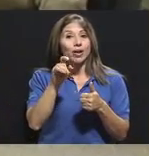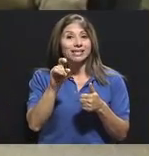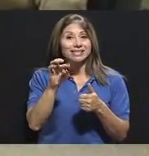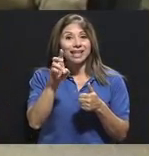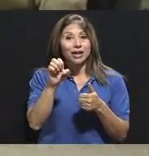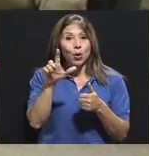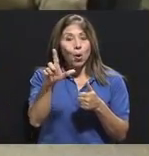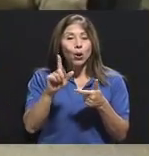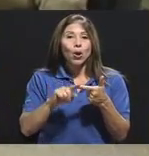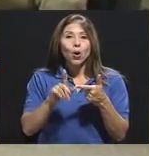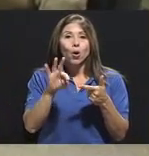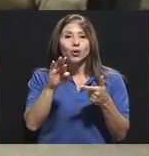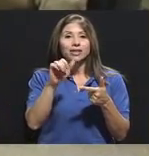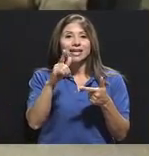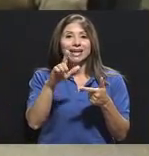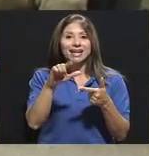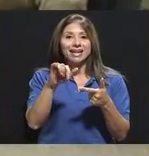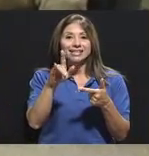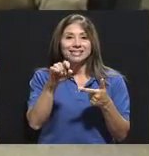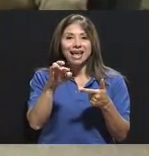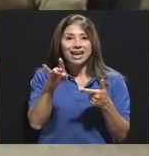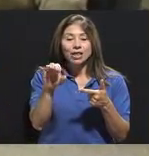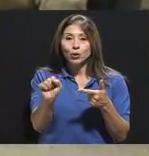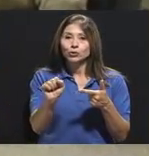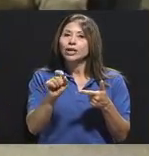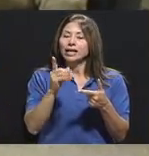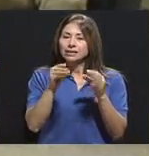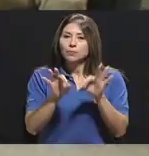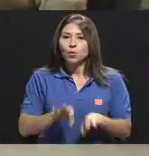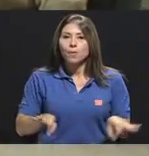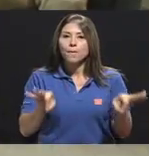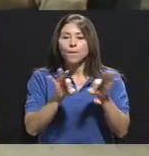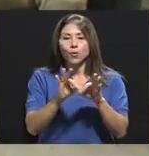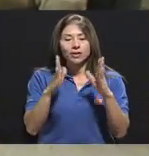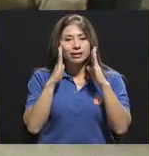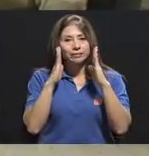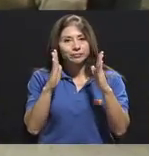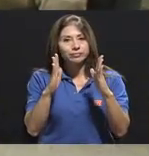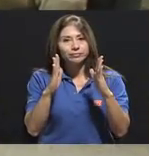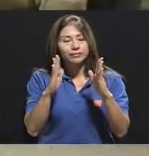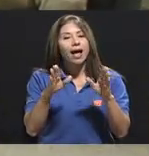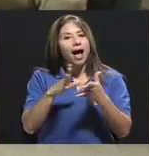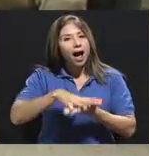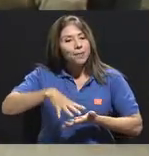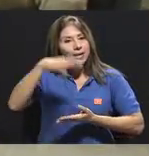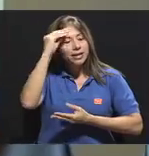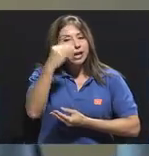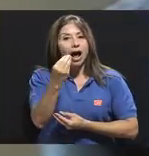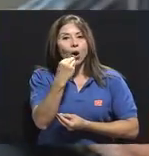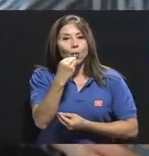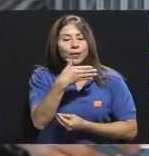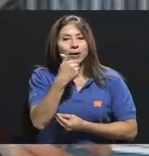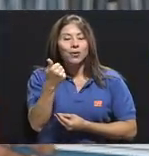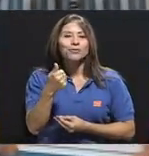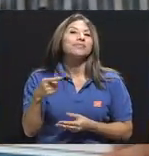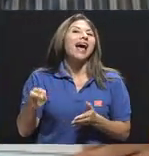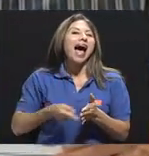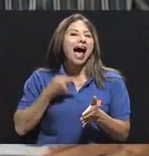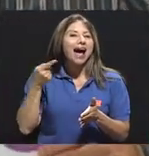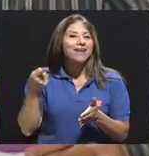acompañar hasta lo largo de la vida si es importante tomar esas previsiones y aprender a alimentarnos mejor a veces muchas veces